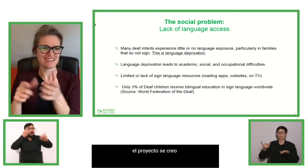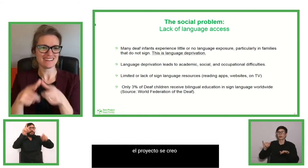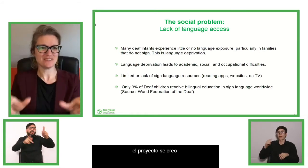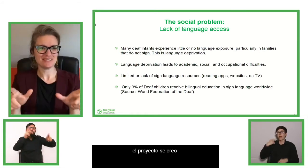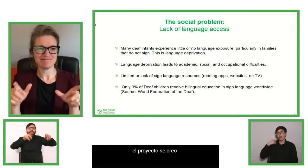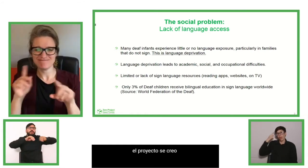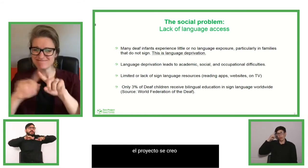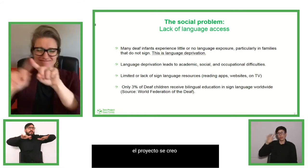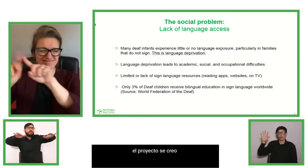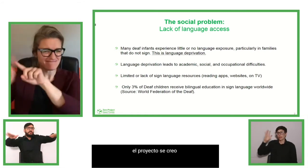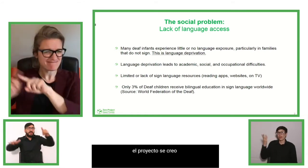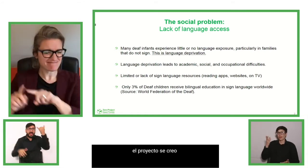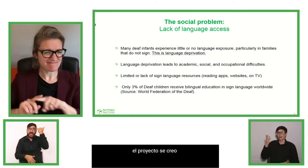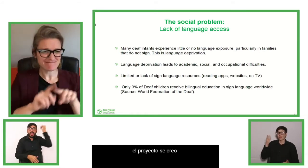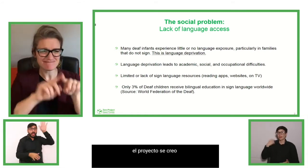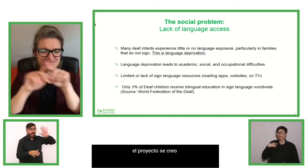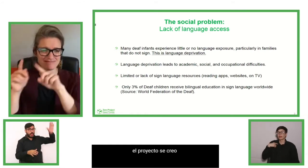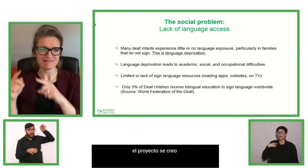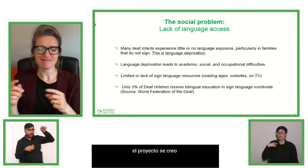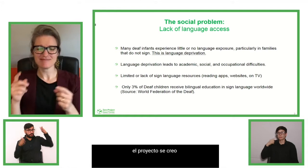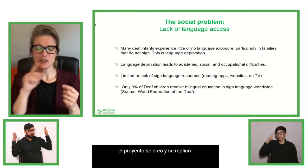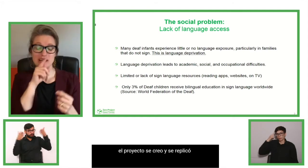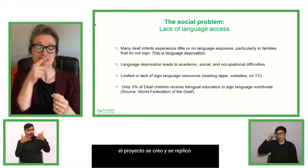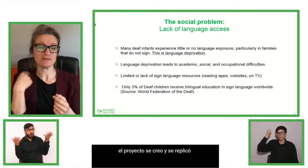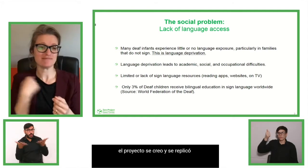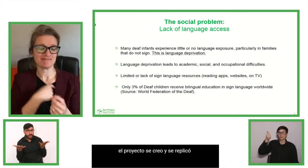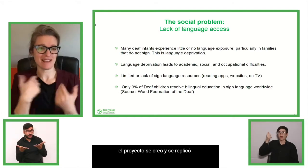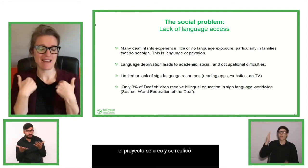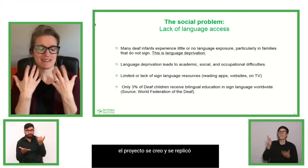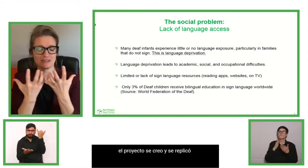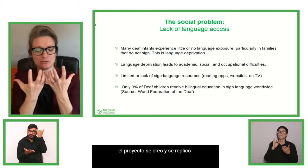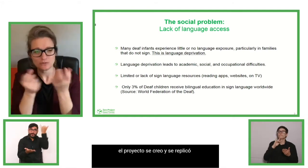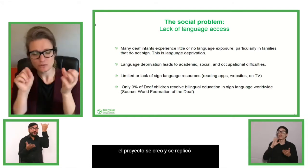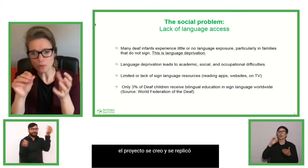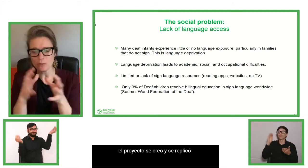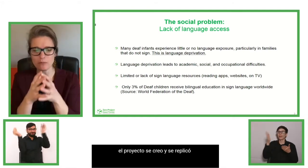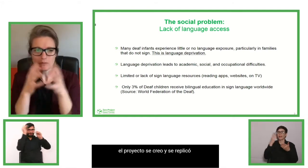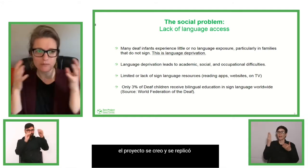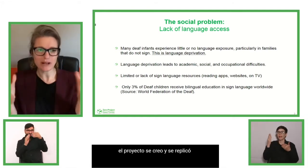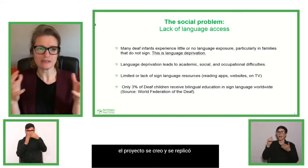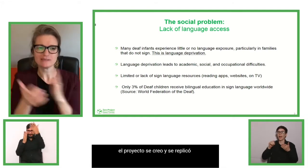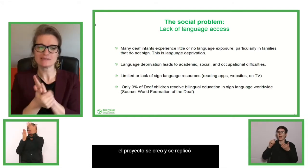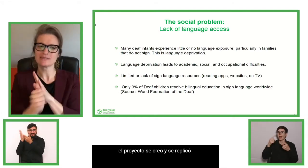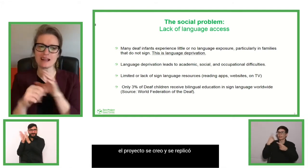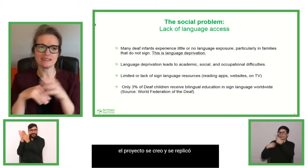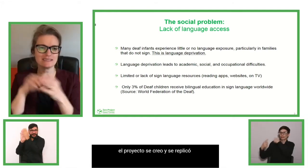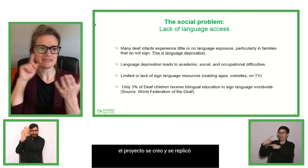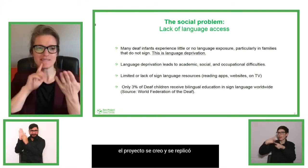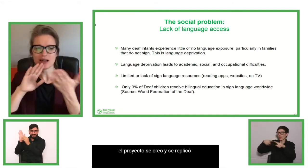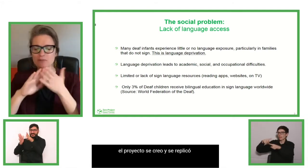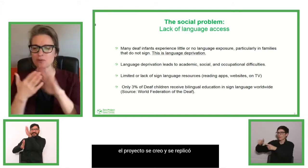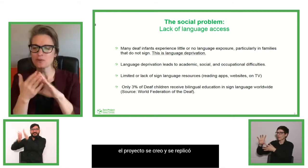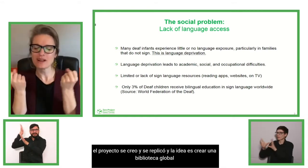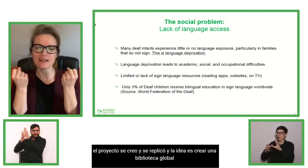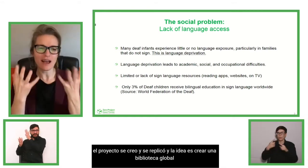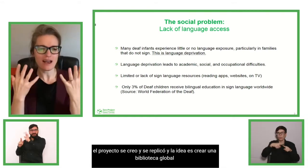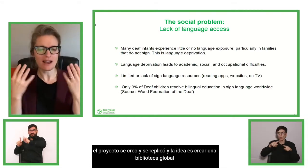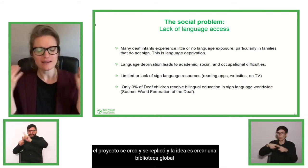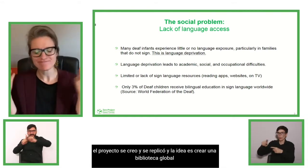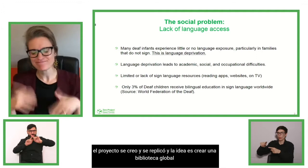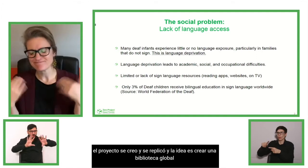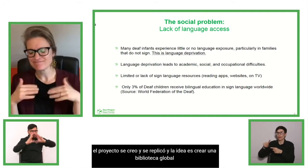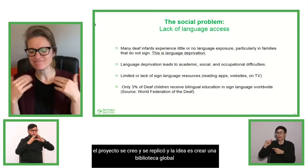biblioteca global de historias en el mundo, escritos en distintos lenguajes y para